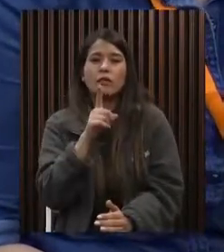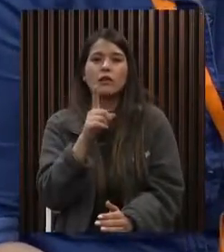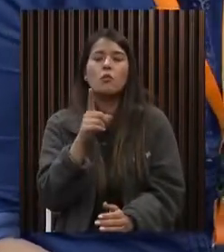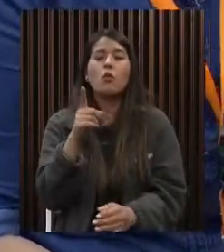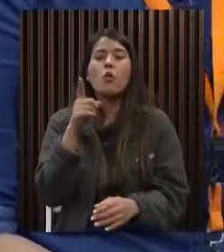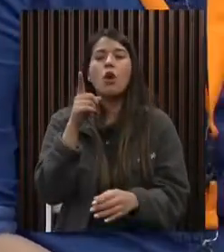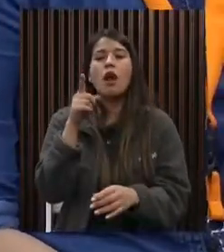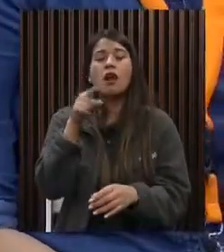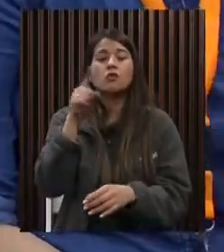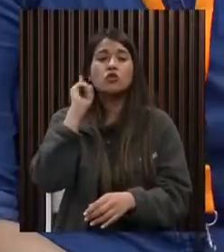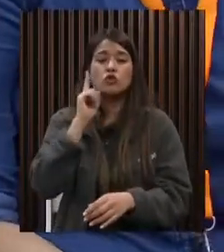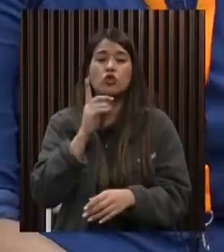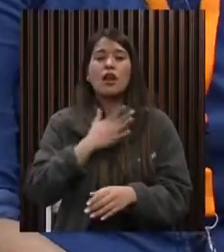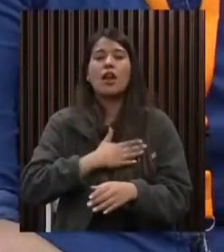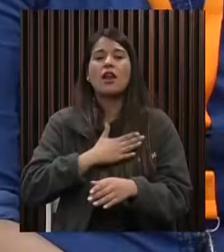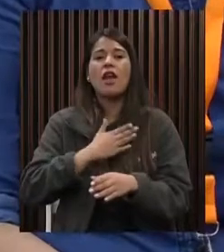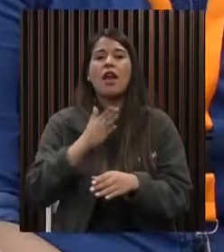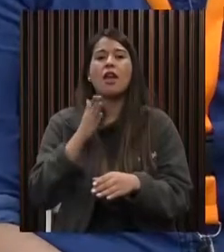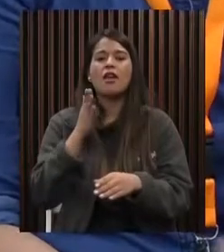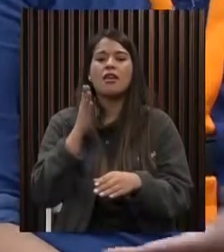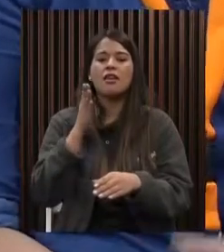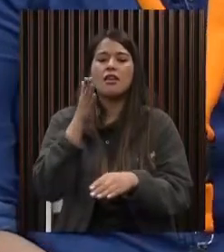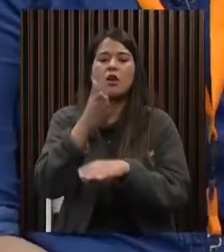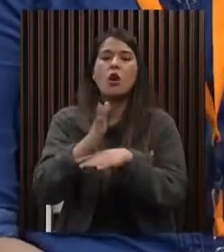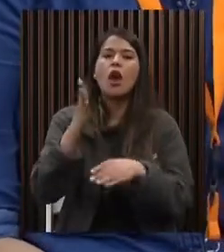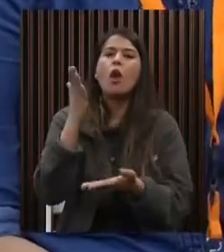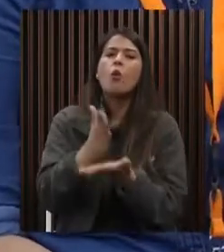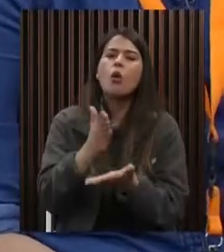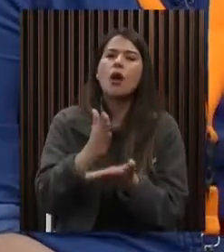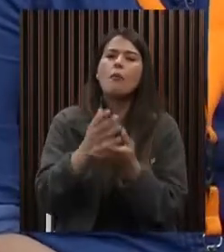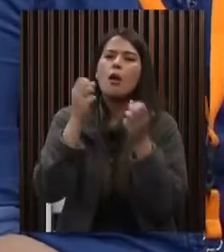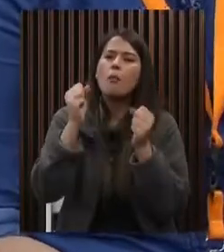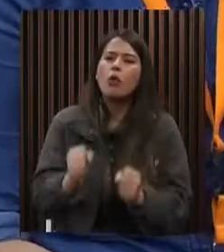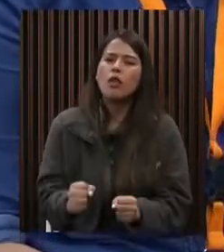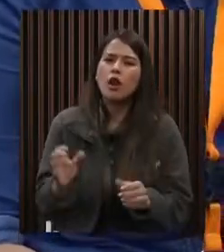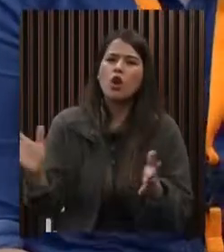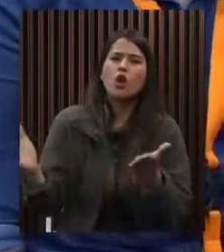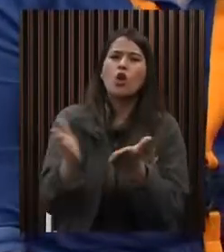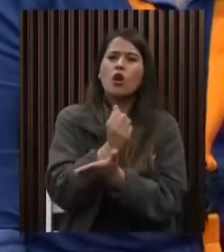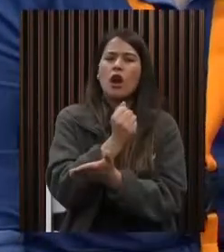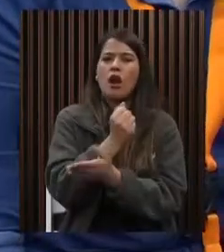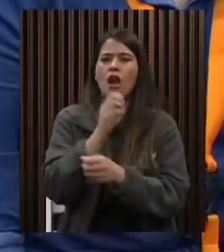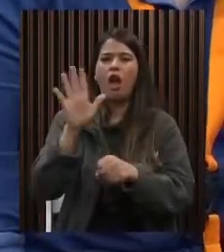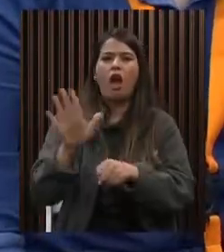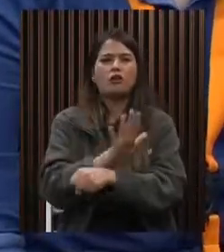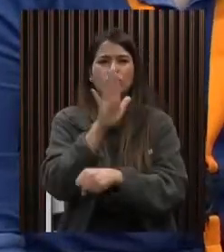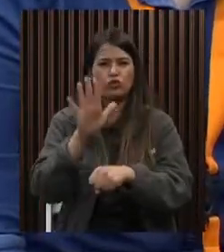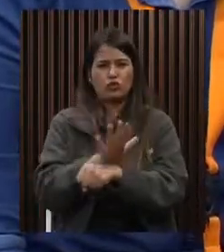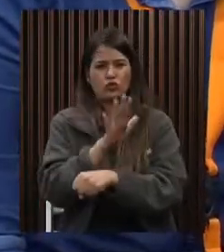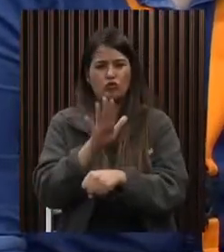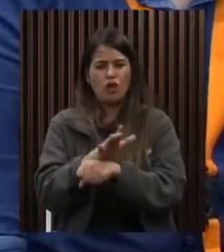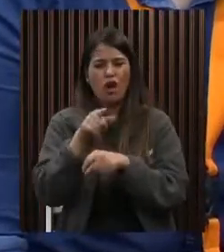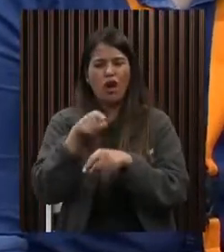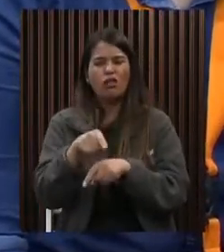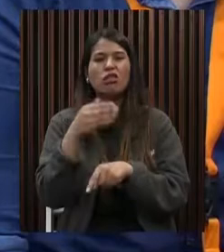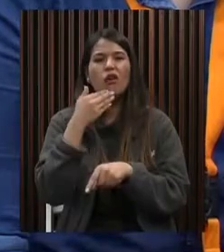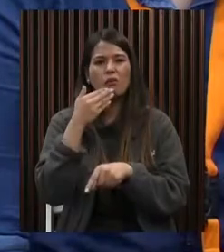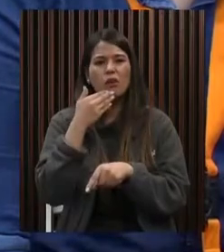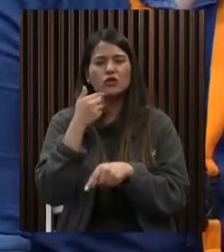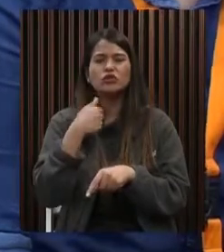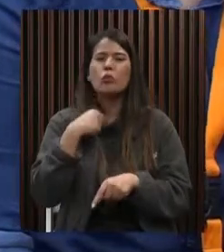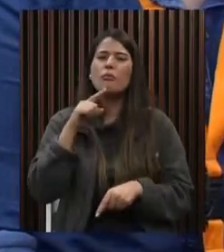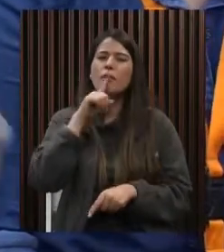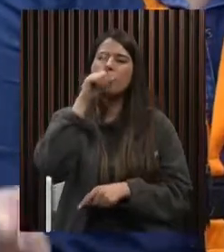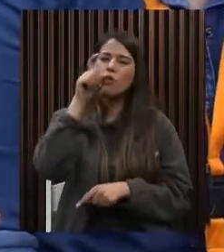de teatro le diera las técnicas para poder formarse como actor. Ahí también ataca la autoestima, entonces yo me